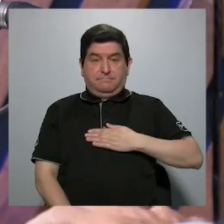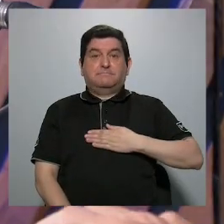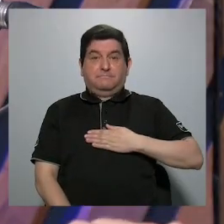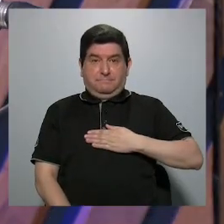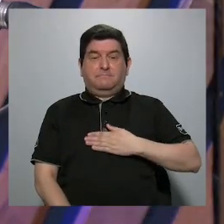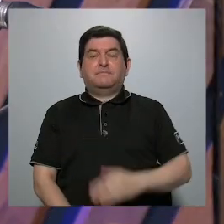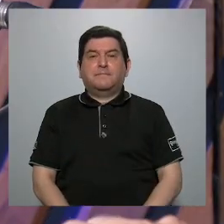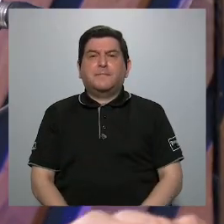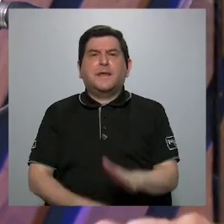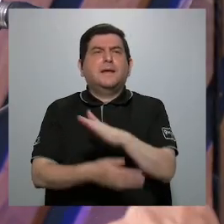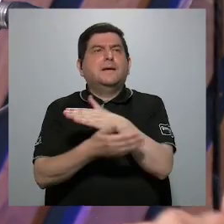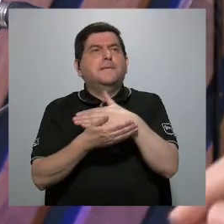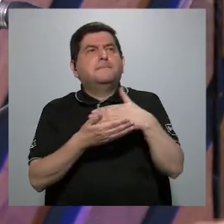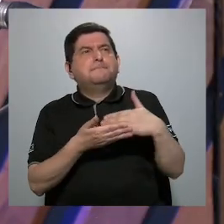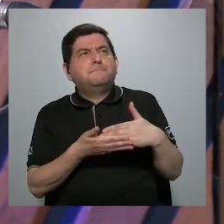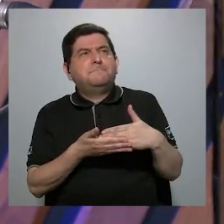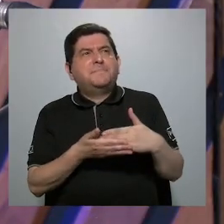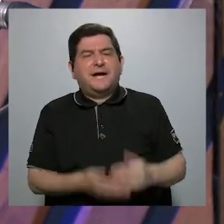como